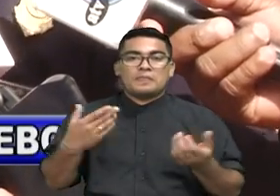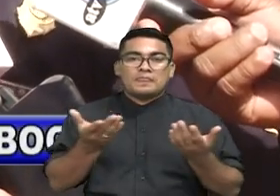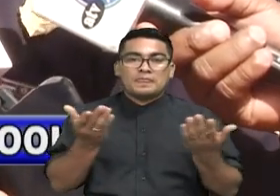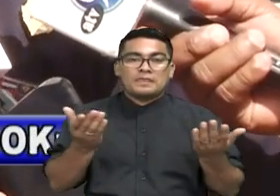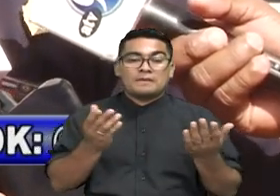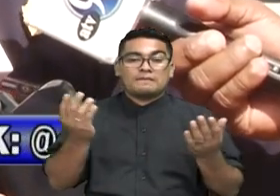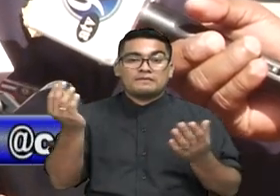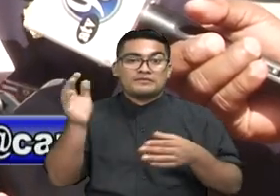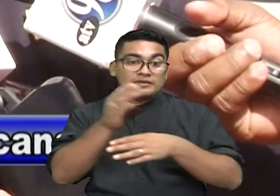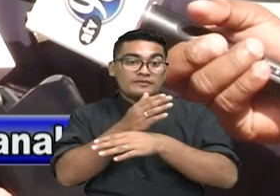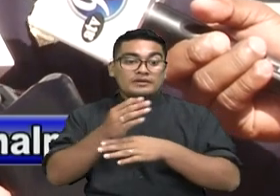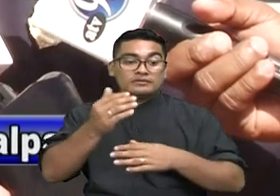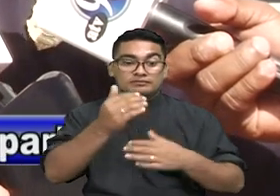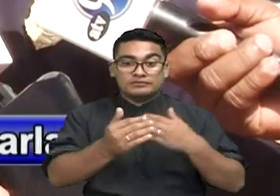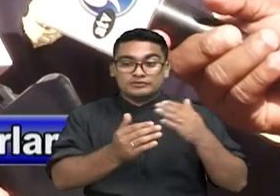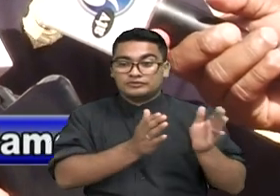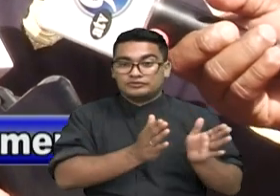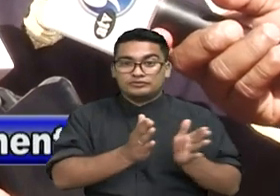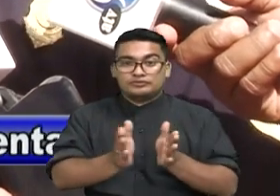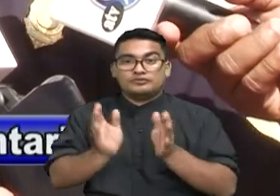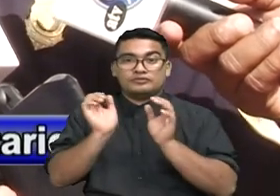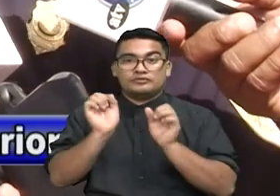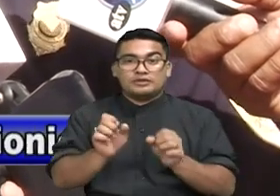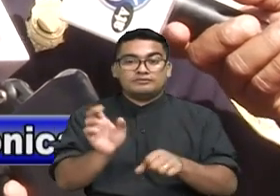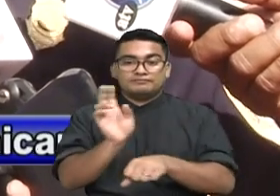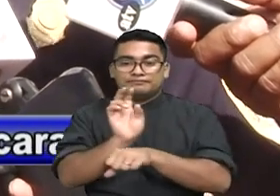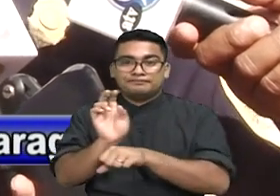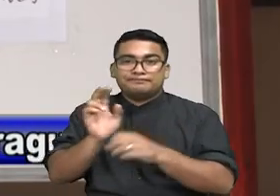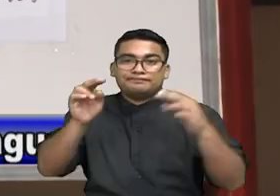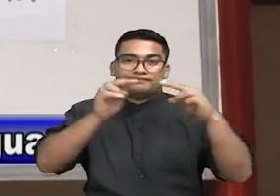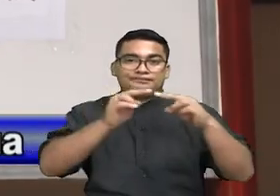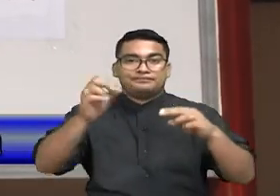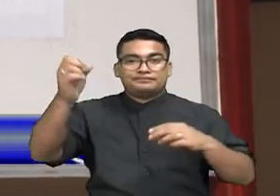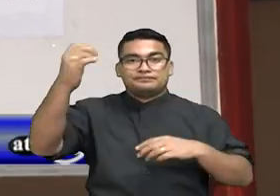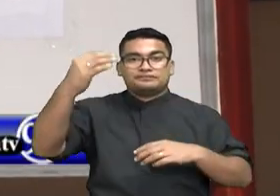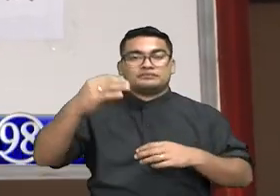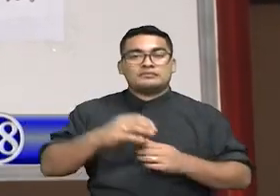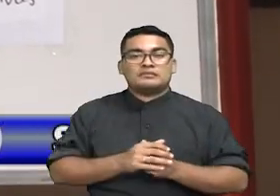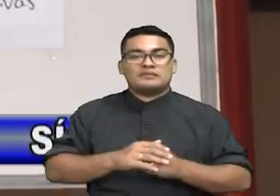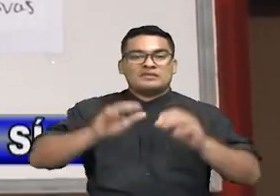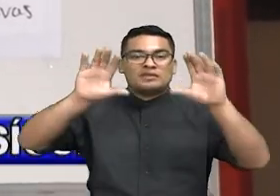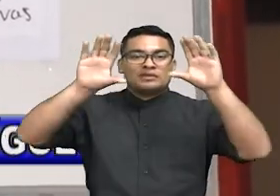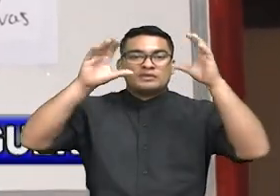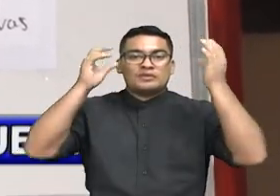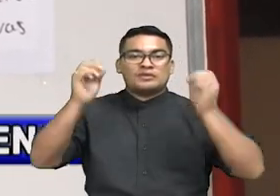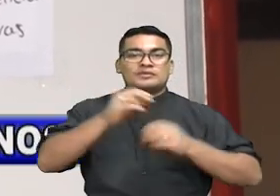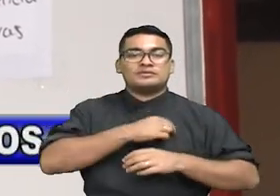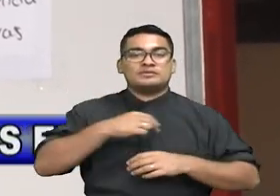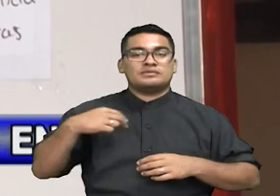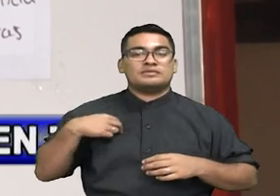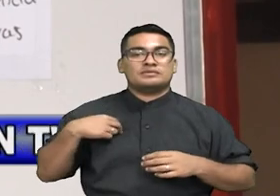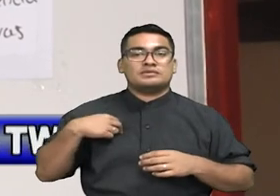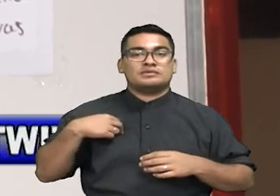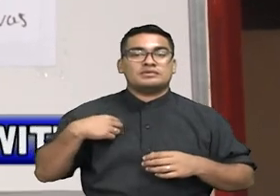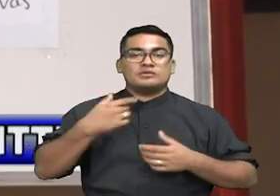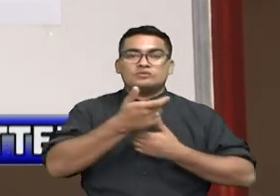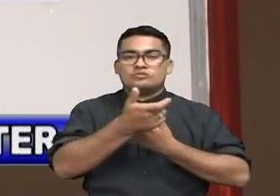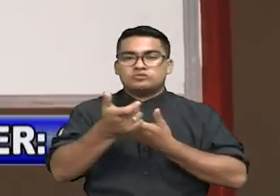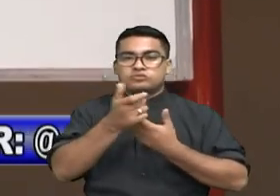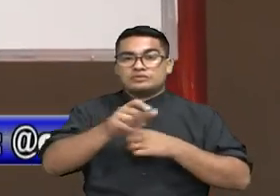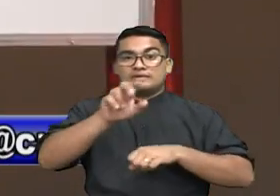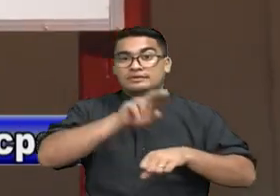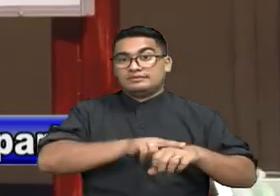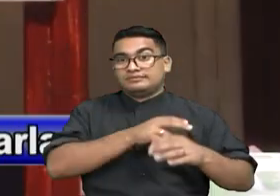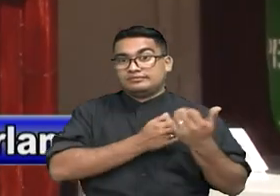todos los procedimientos para que se realicen las inspecciones eléctricas. El curso se realizó en la Academia Nacional de Bomberos